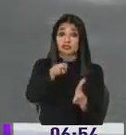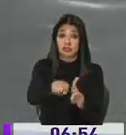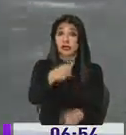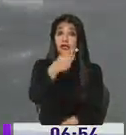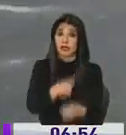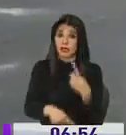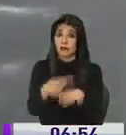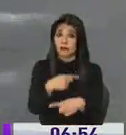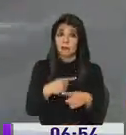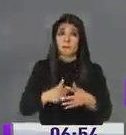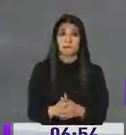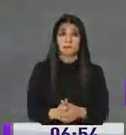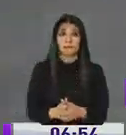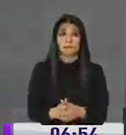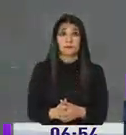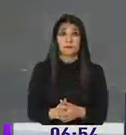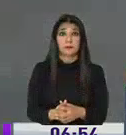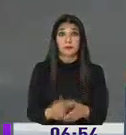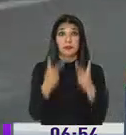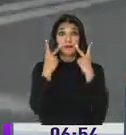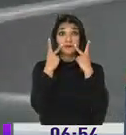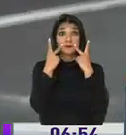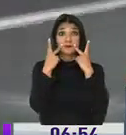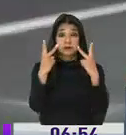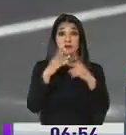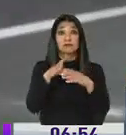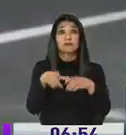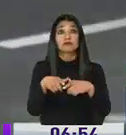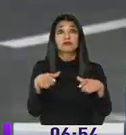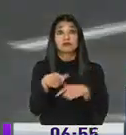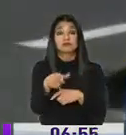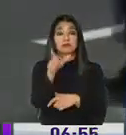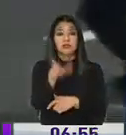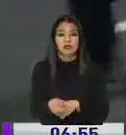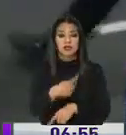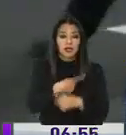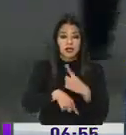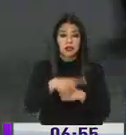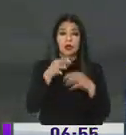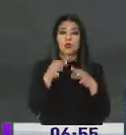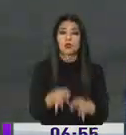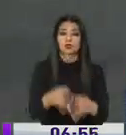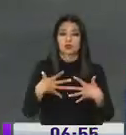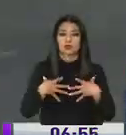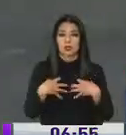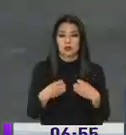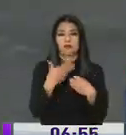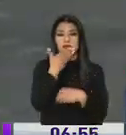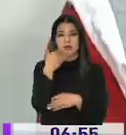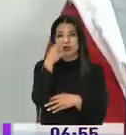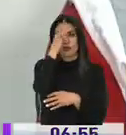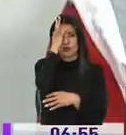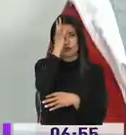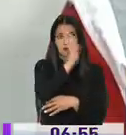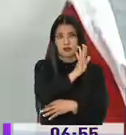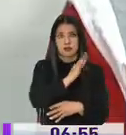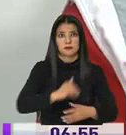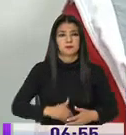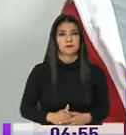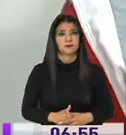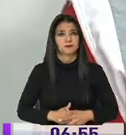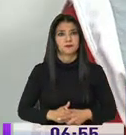uno de los elementos de la cruz roja también resultó afectado quien afortunadamente se recupera en una casa de salud al